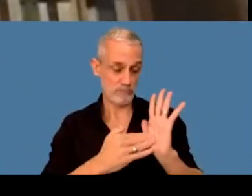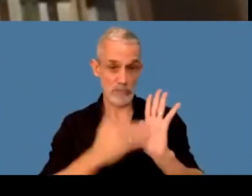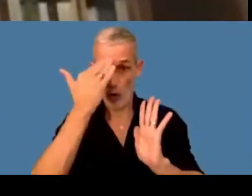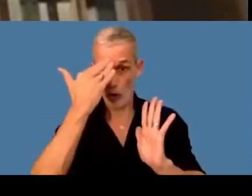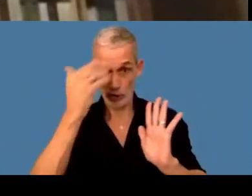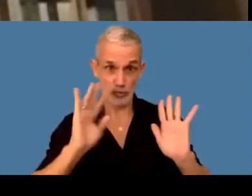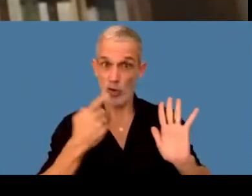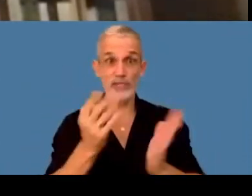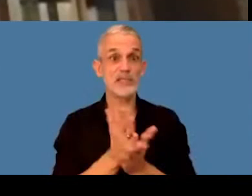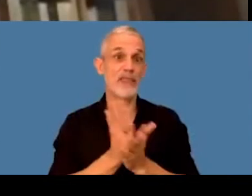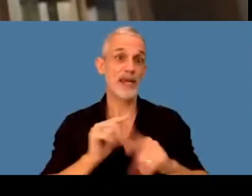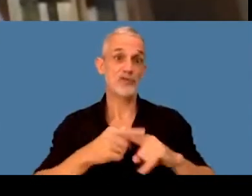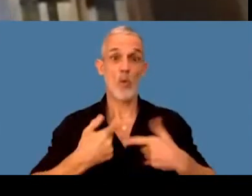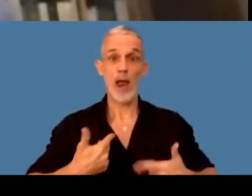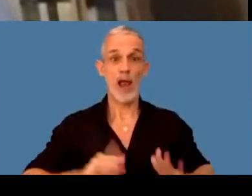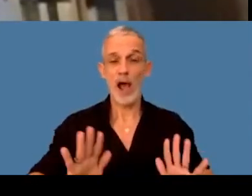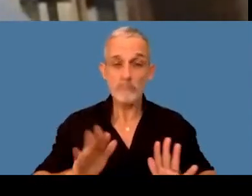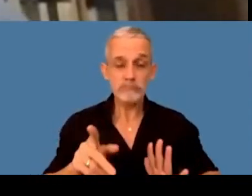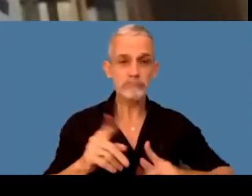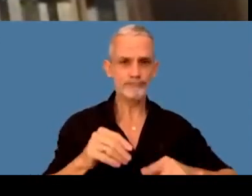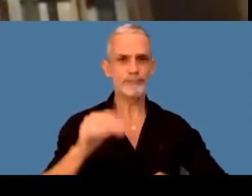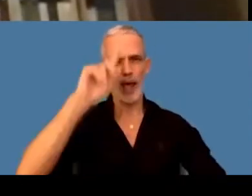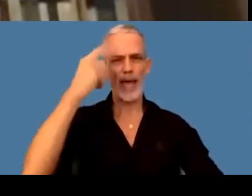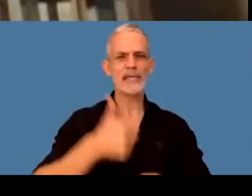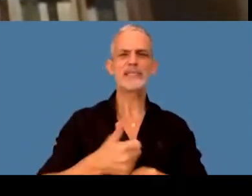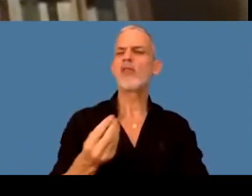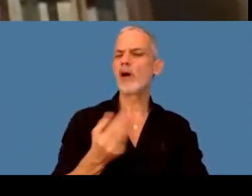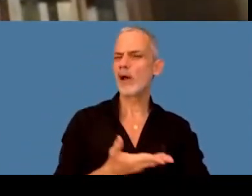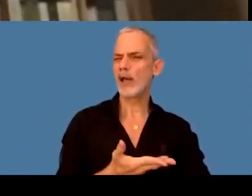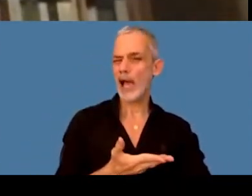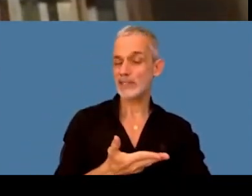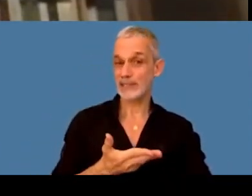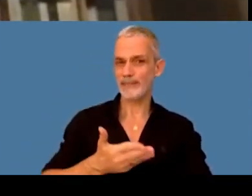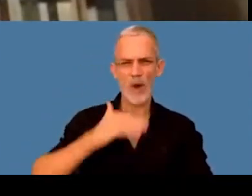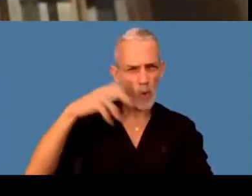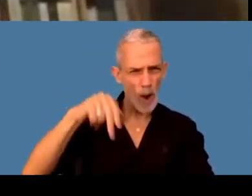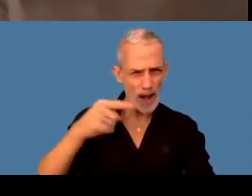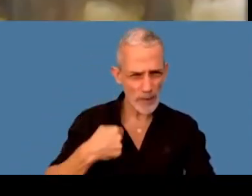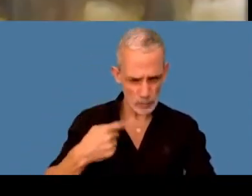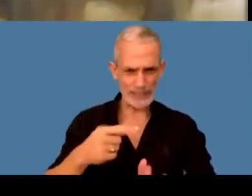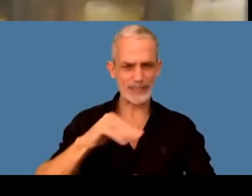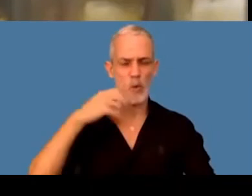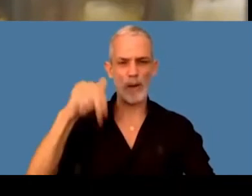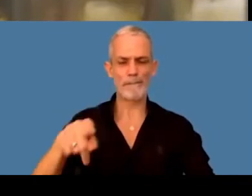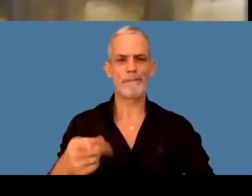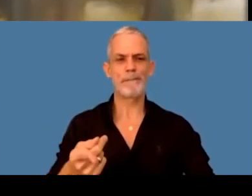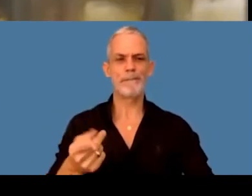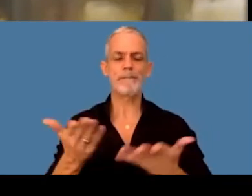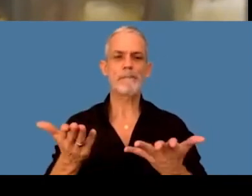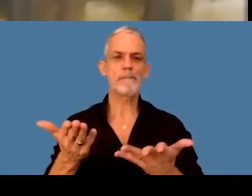Entonces, y ahí el rol del Estado, Juan, ¿no? Vos me hiciste la pregunta. Sí. De